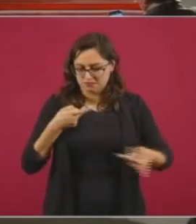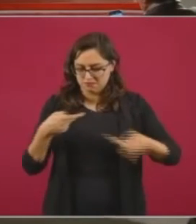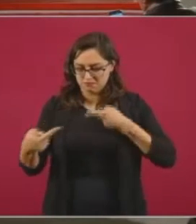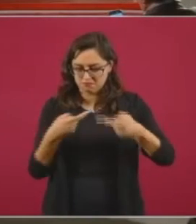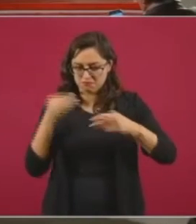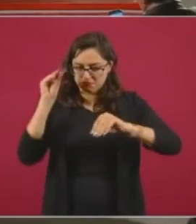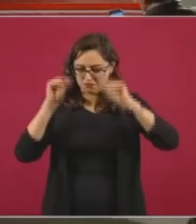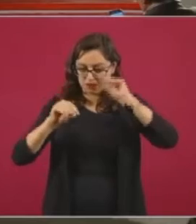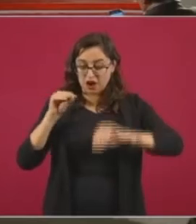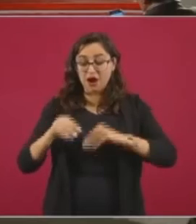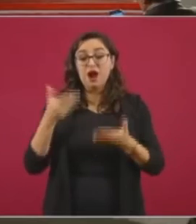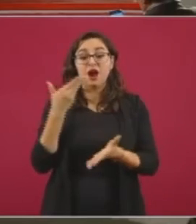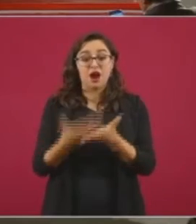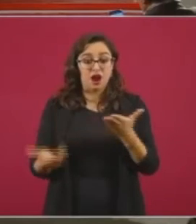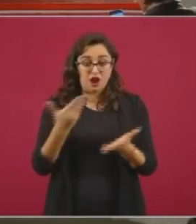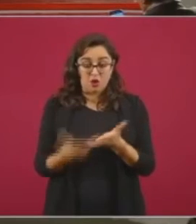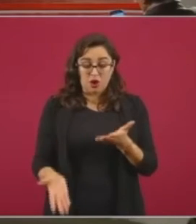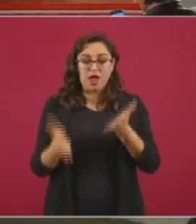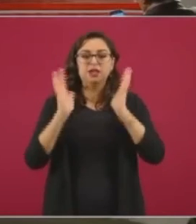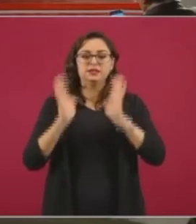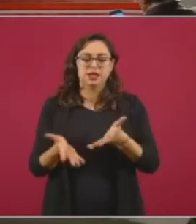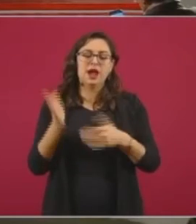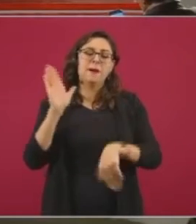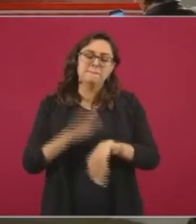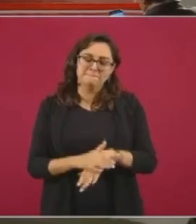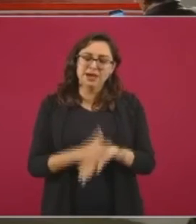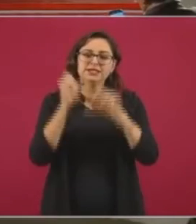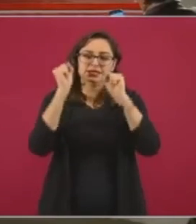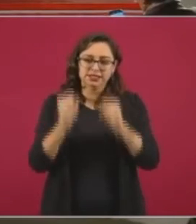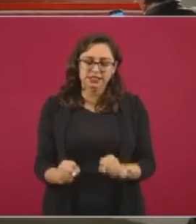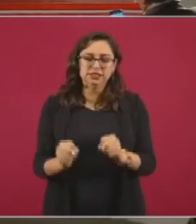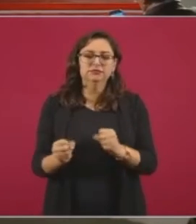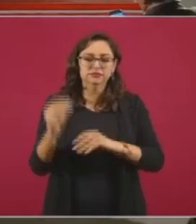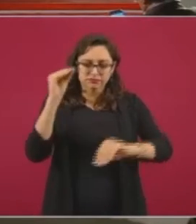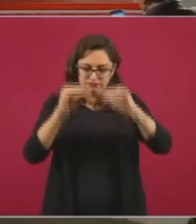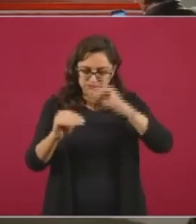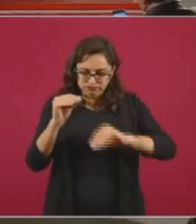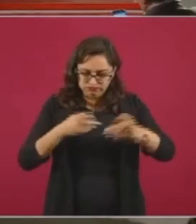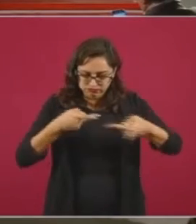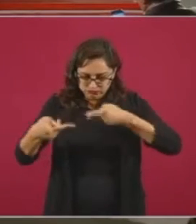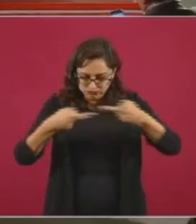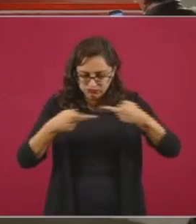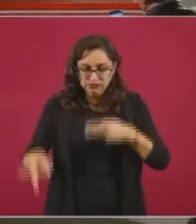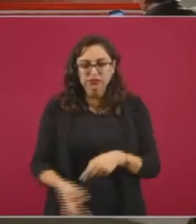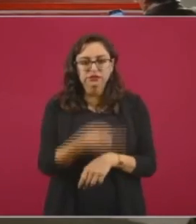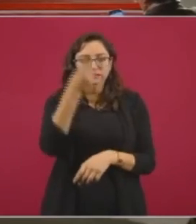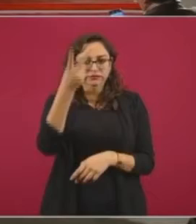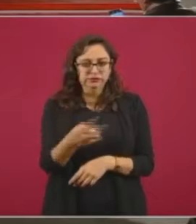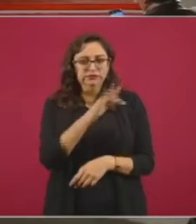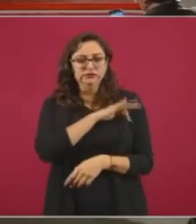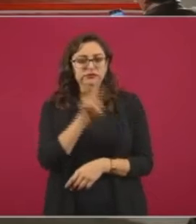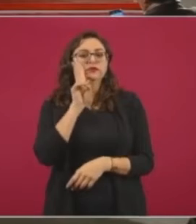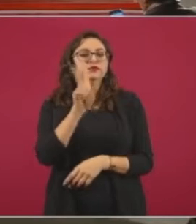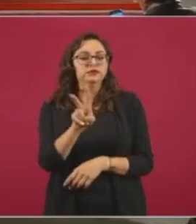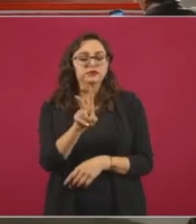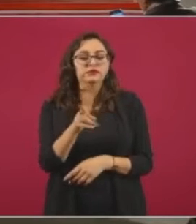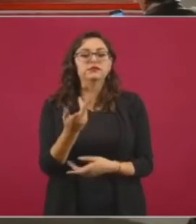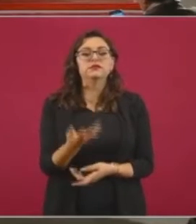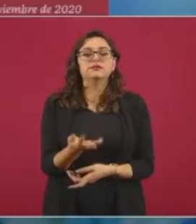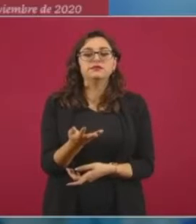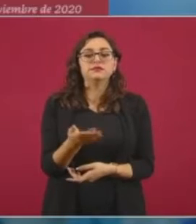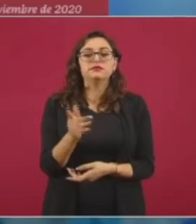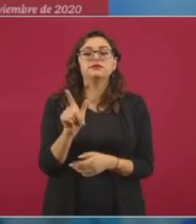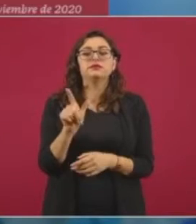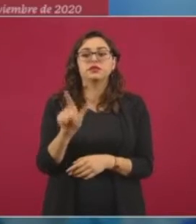una versión más definitiva, es la versión 2, que pueden ver ahí la portada, fechada el 17